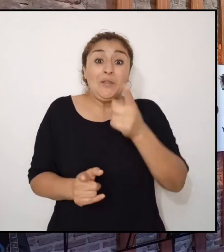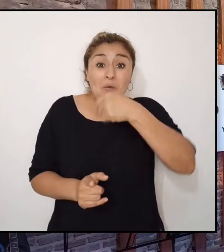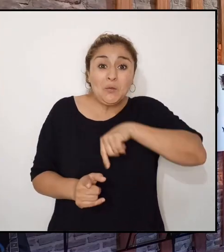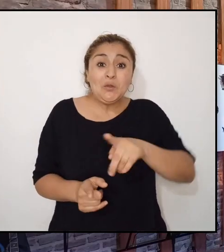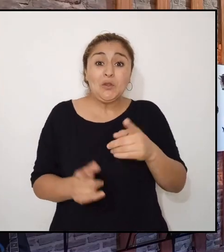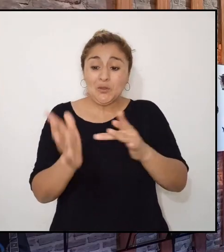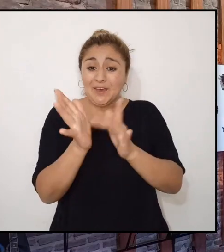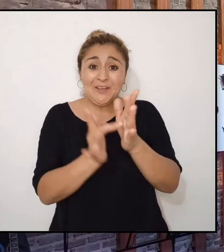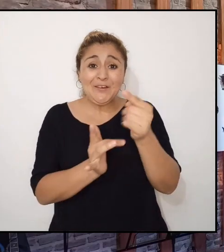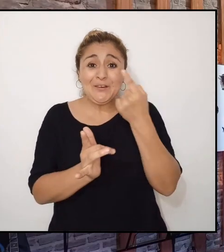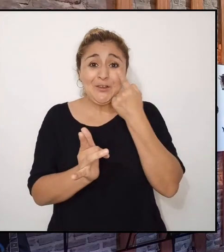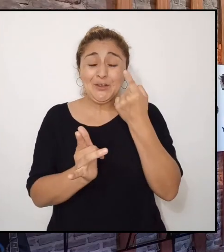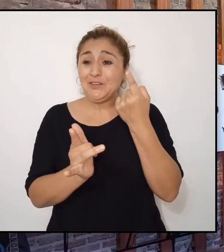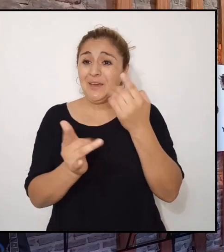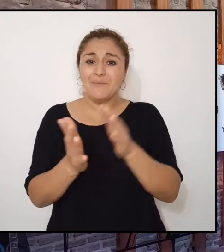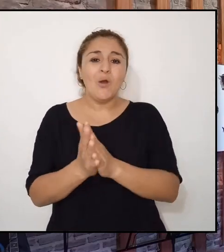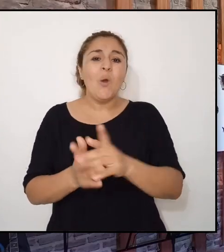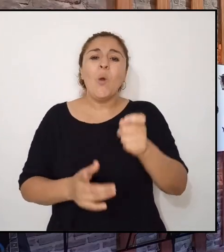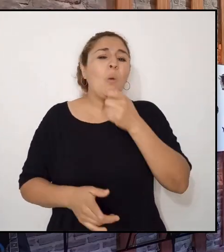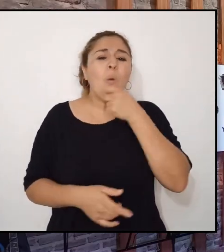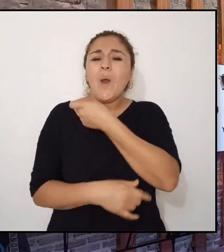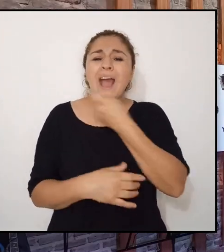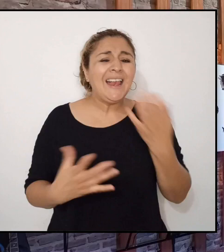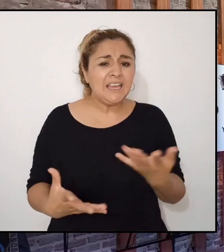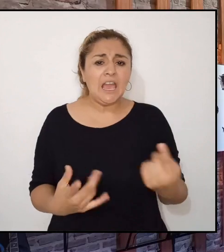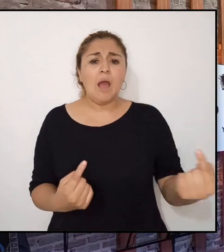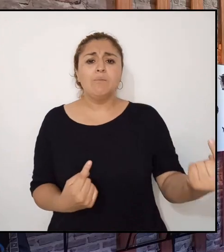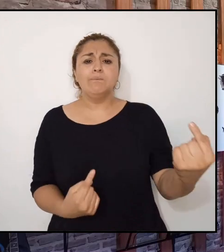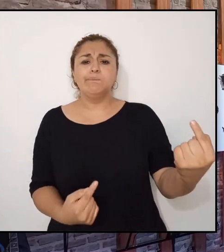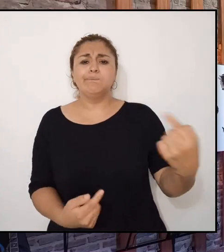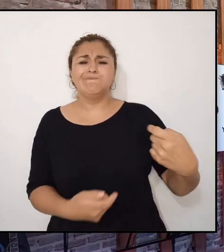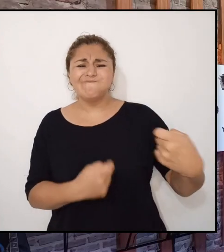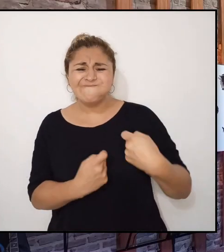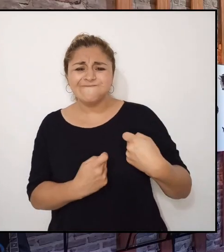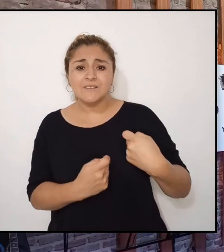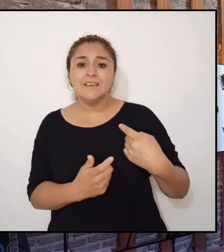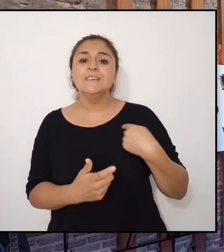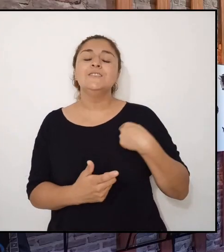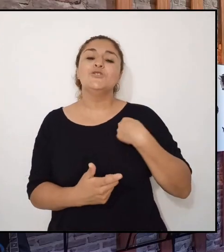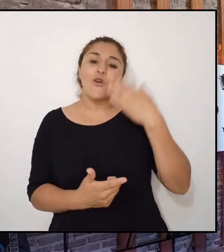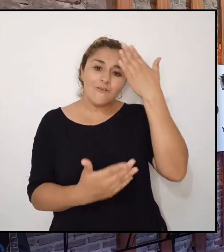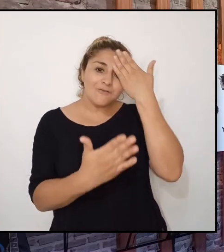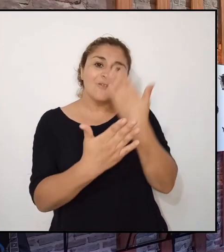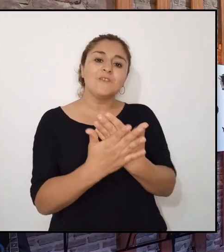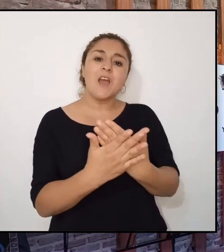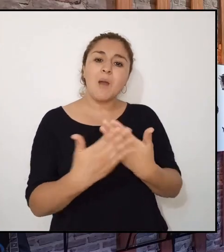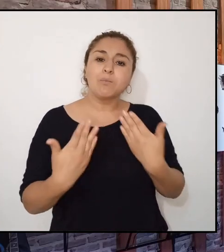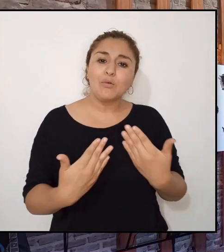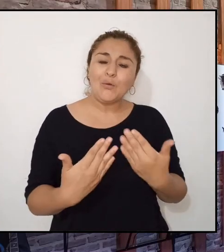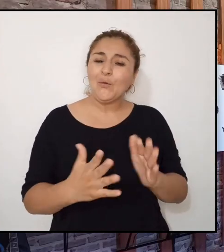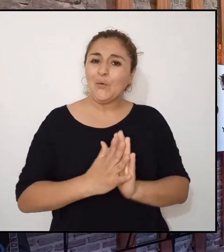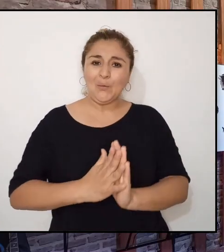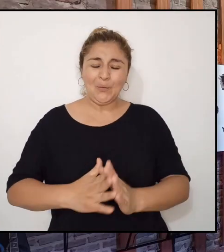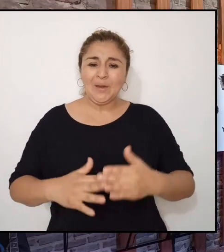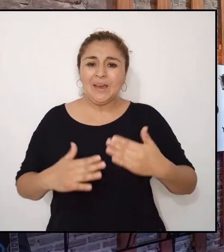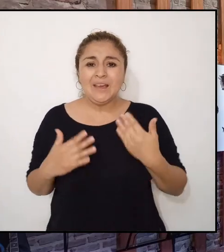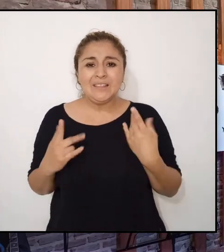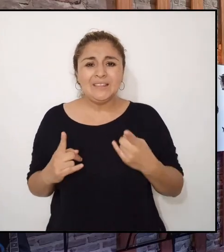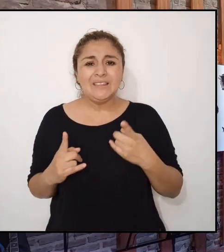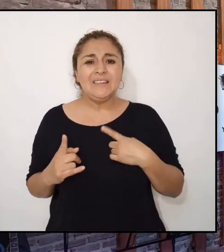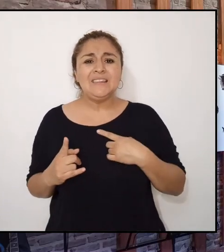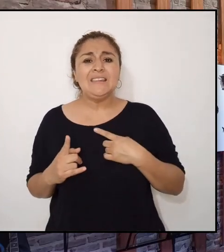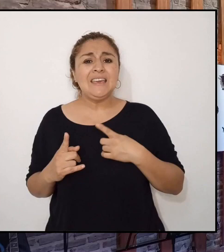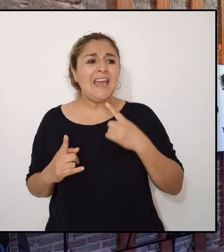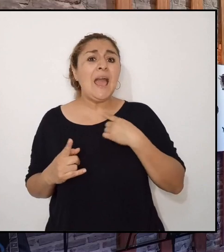Él. Cualquier cosa que Él te pida, estás dispuesto, es el corazón, algo que fluye del interior hacia afuera, no algo de hacia afuera